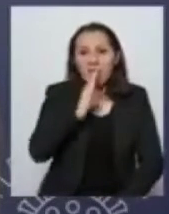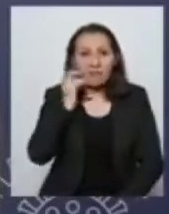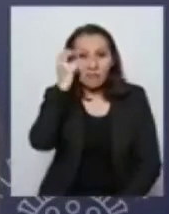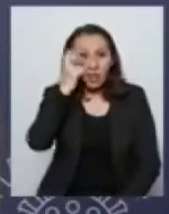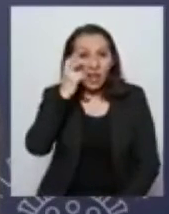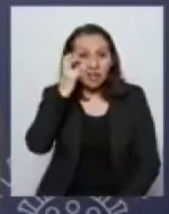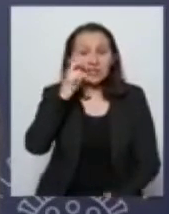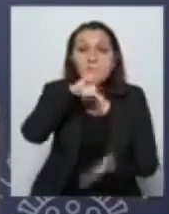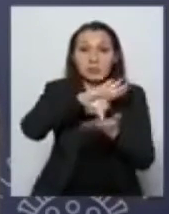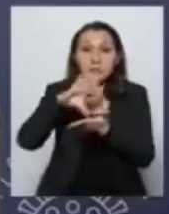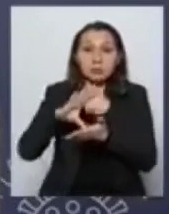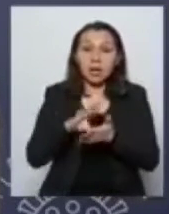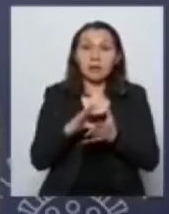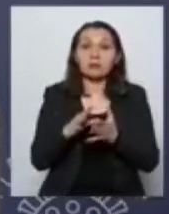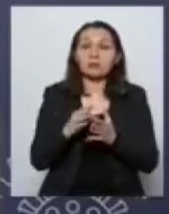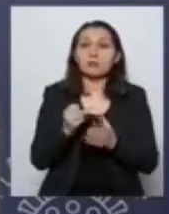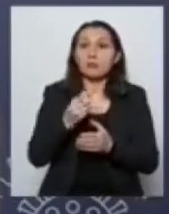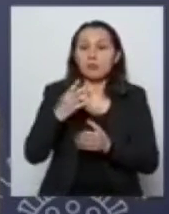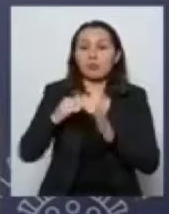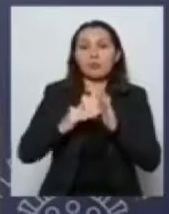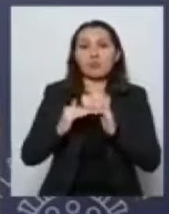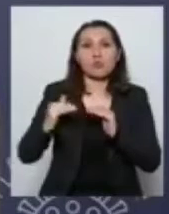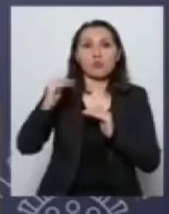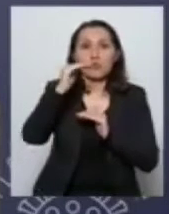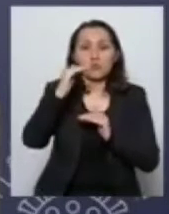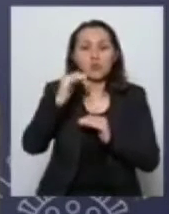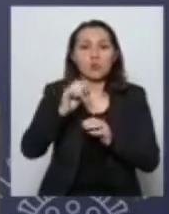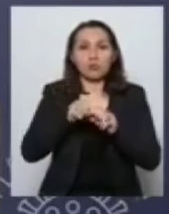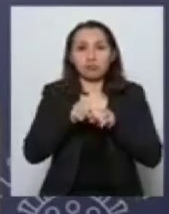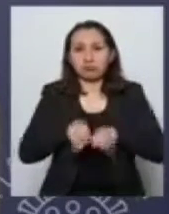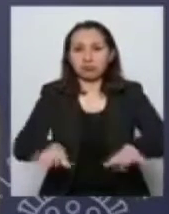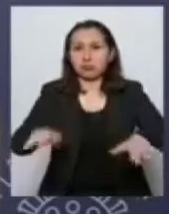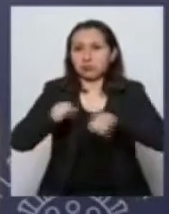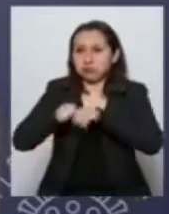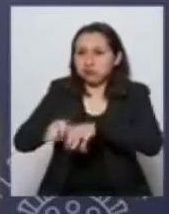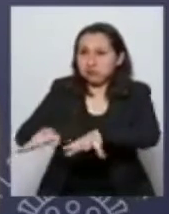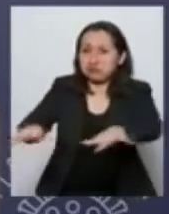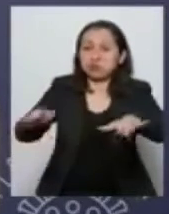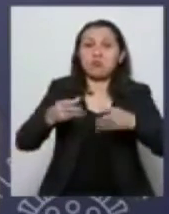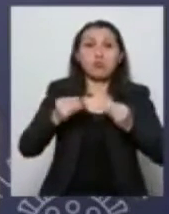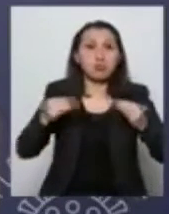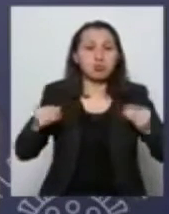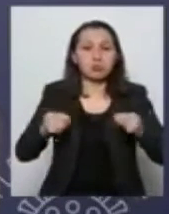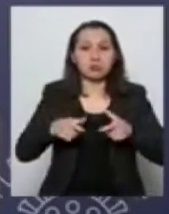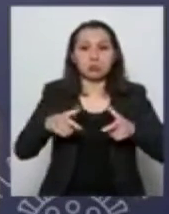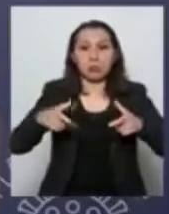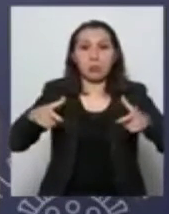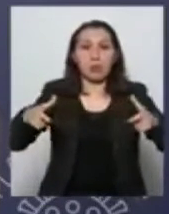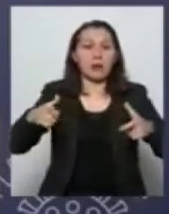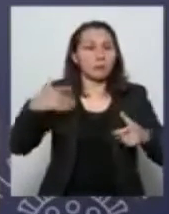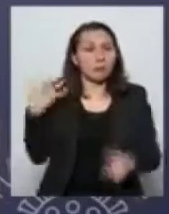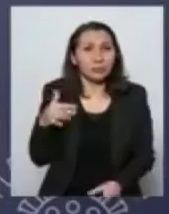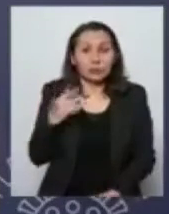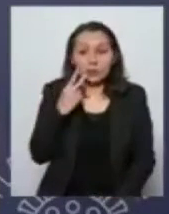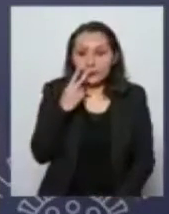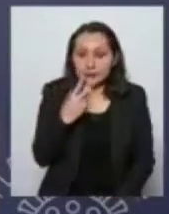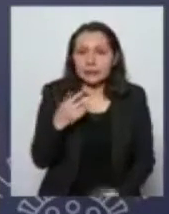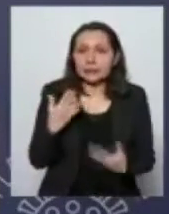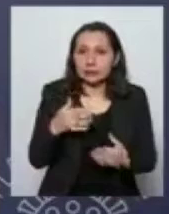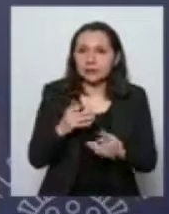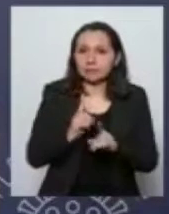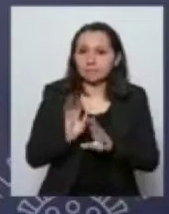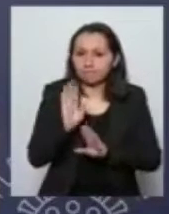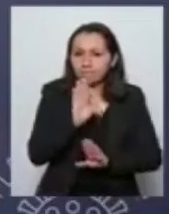Brasil, los países que tienen los números más altos de contagio y siguen creciendo en forma significativa, lo que hay que ir